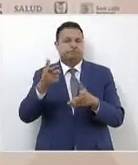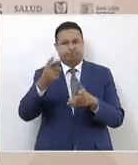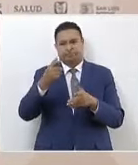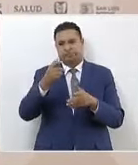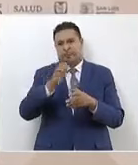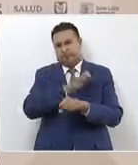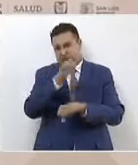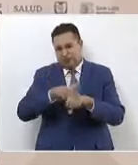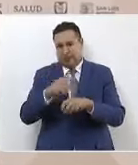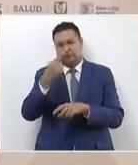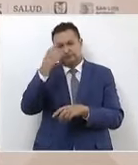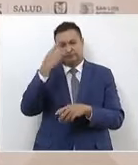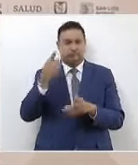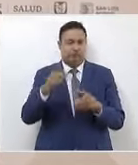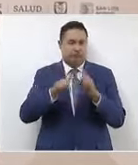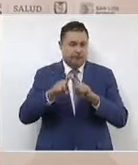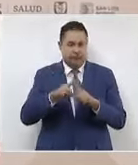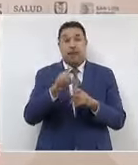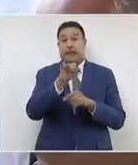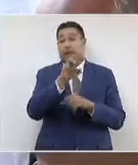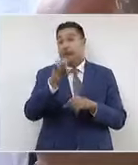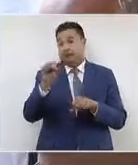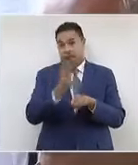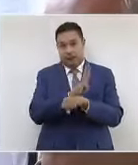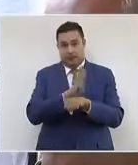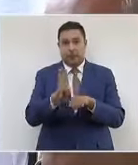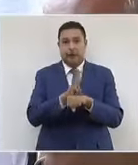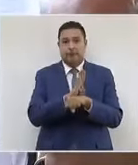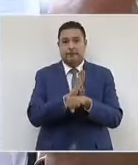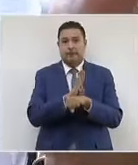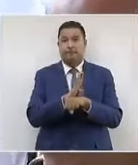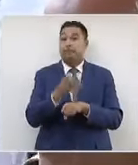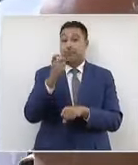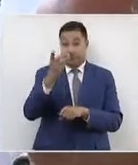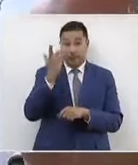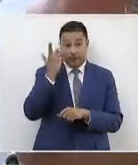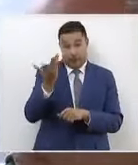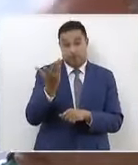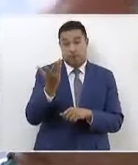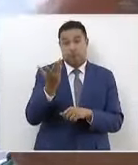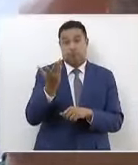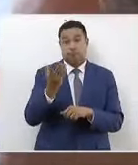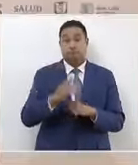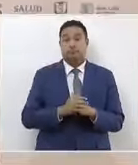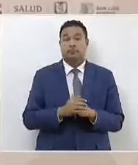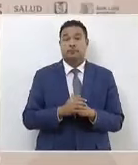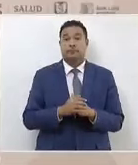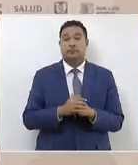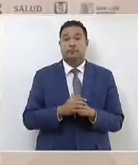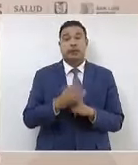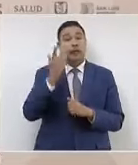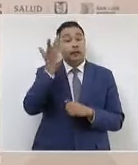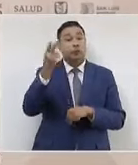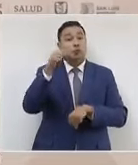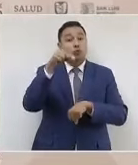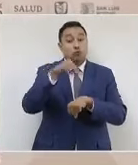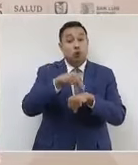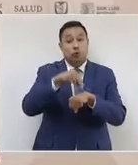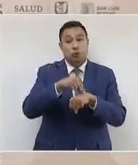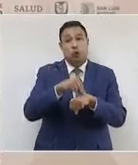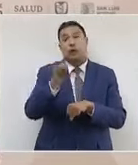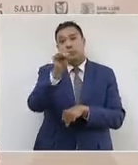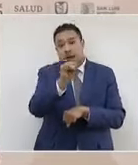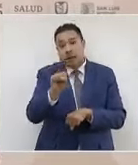y lo vamos a lograr. Y lo que queremos en especial es que haya médicos los fines de